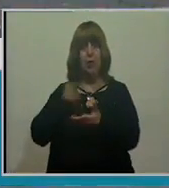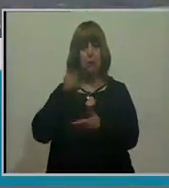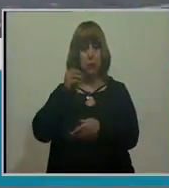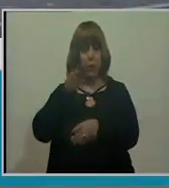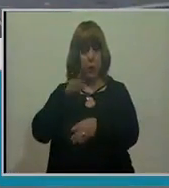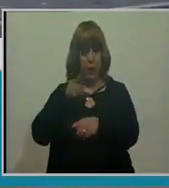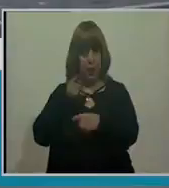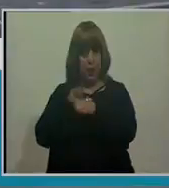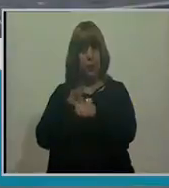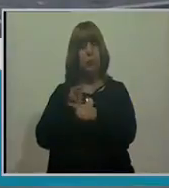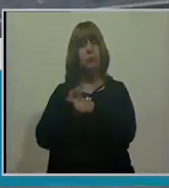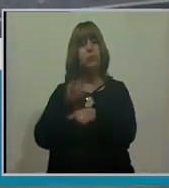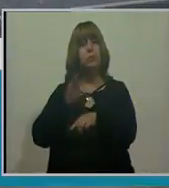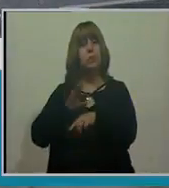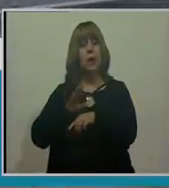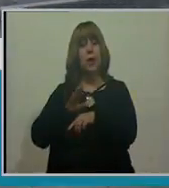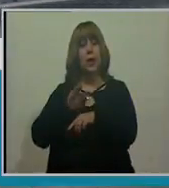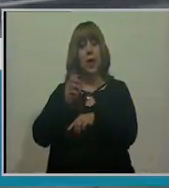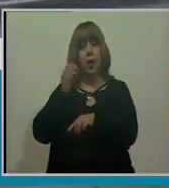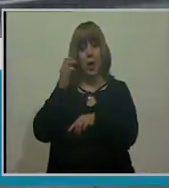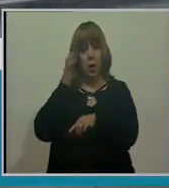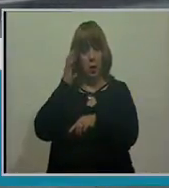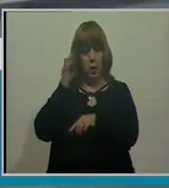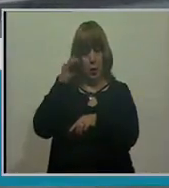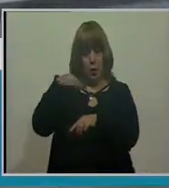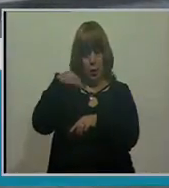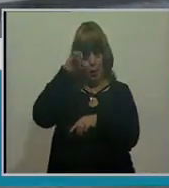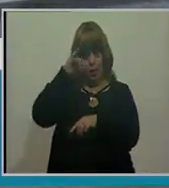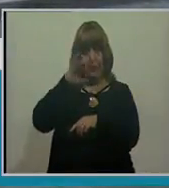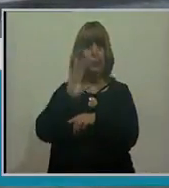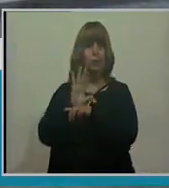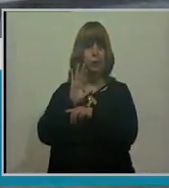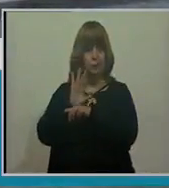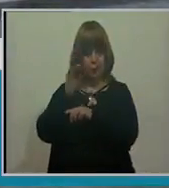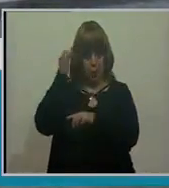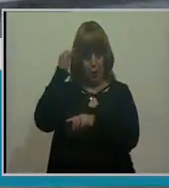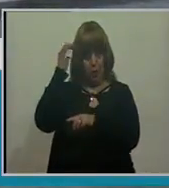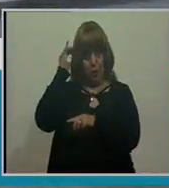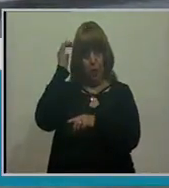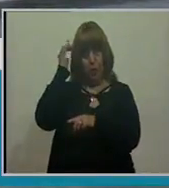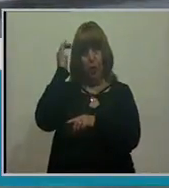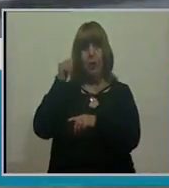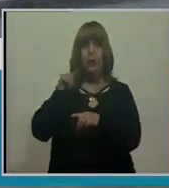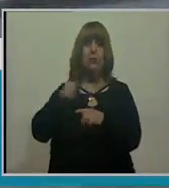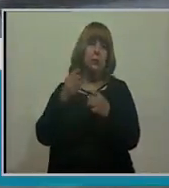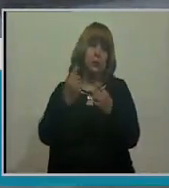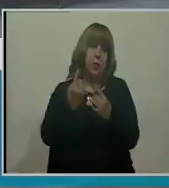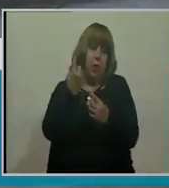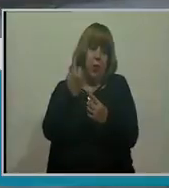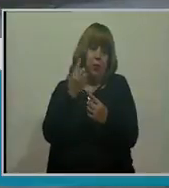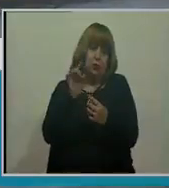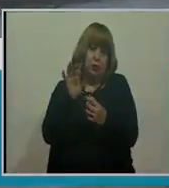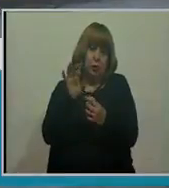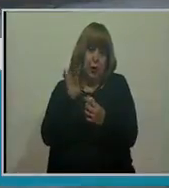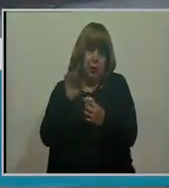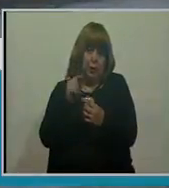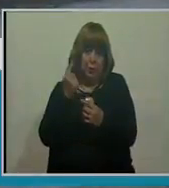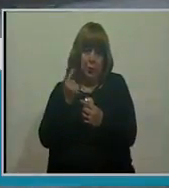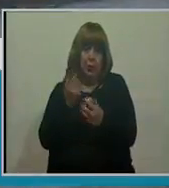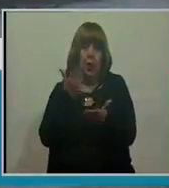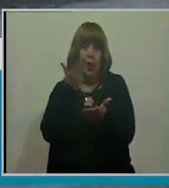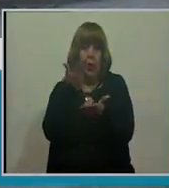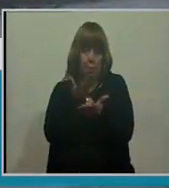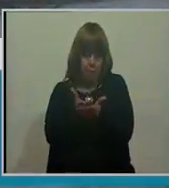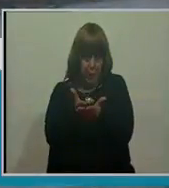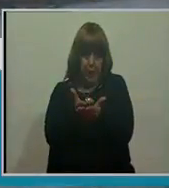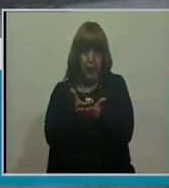juicio. Una vez que se resuelva ahora la oposición, procede la elevación a juicio. Uno solo de los imputados ha planteado